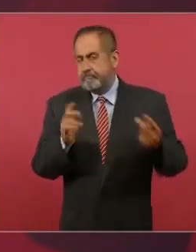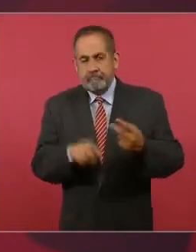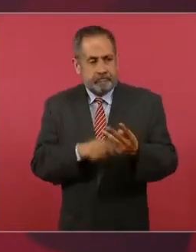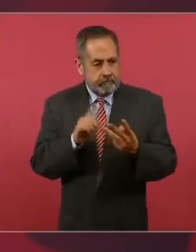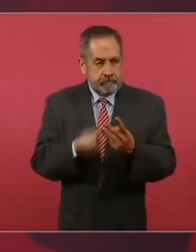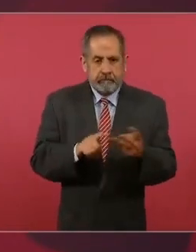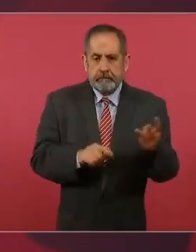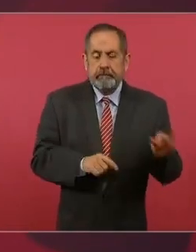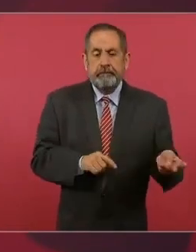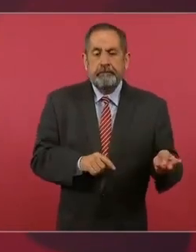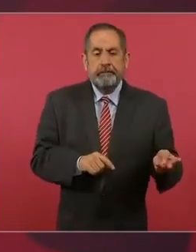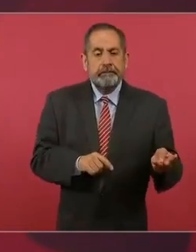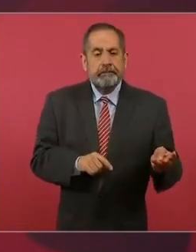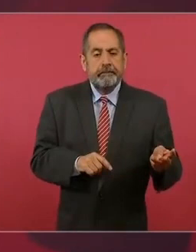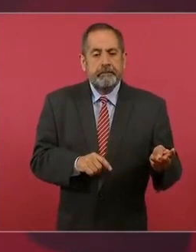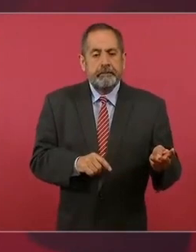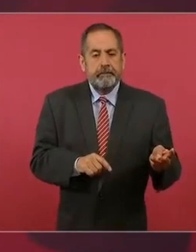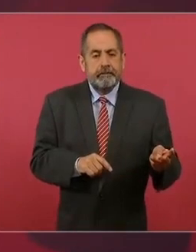las